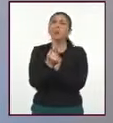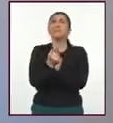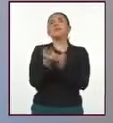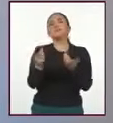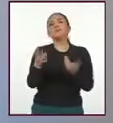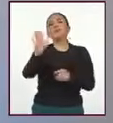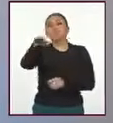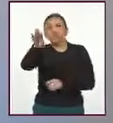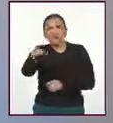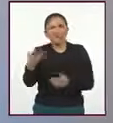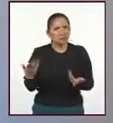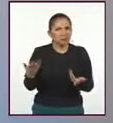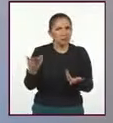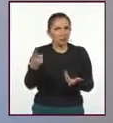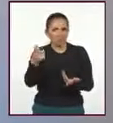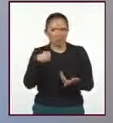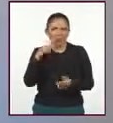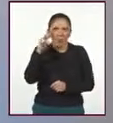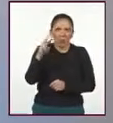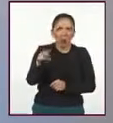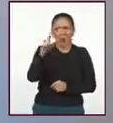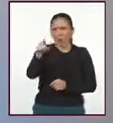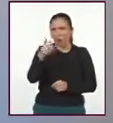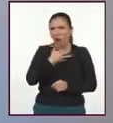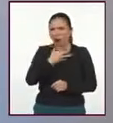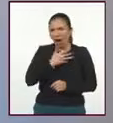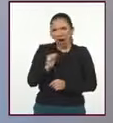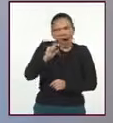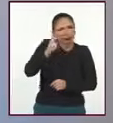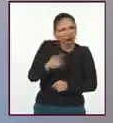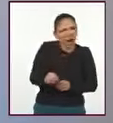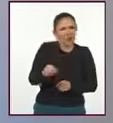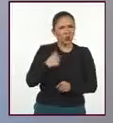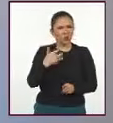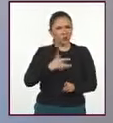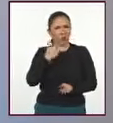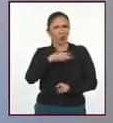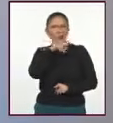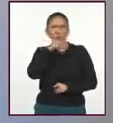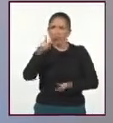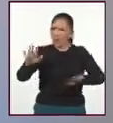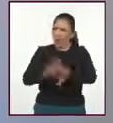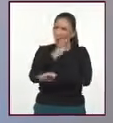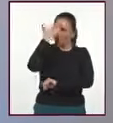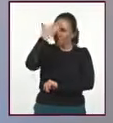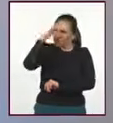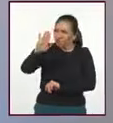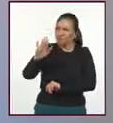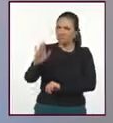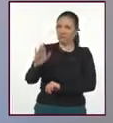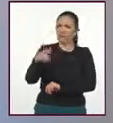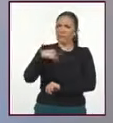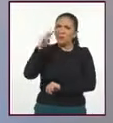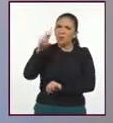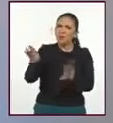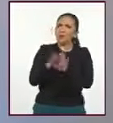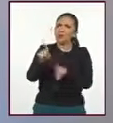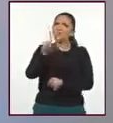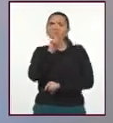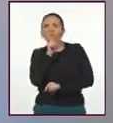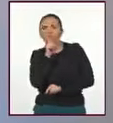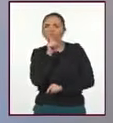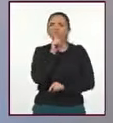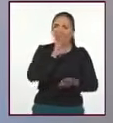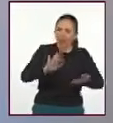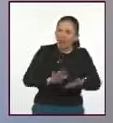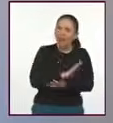oye, pues quisiera comentar algo contigo, me preocupa esta actitud que has tenido últimamente, te noto un poco retraído o